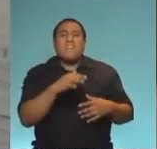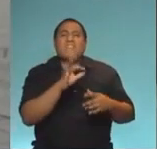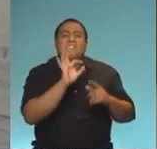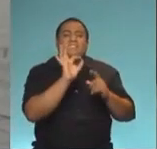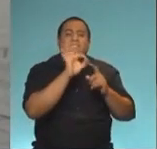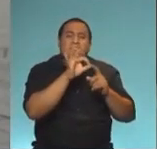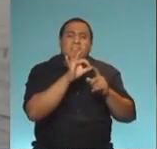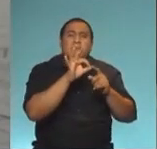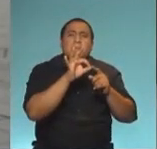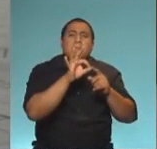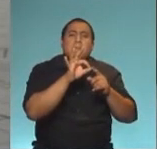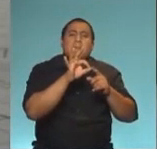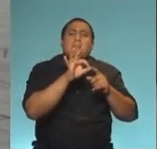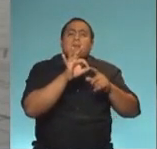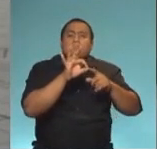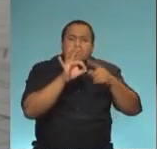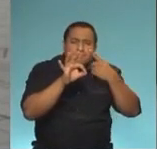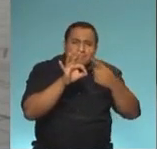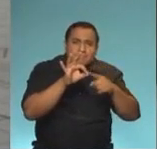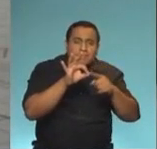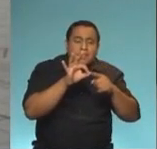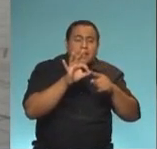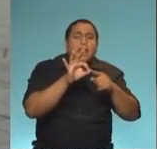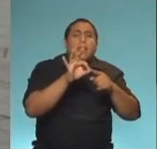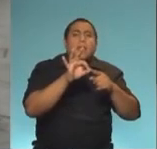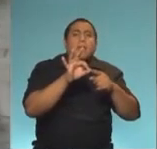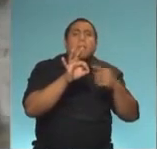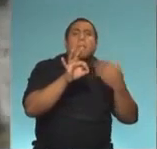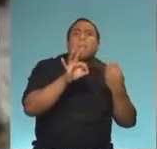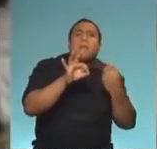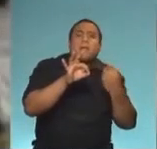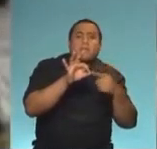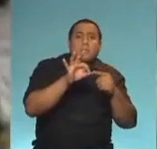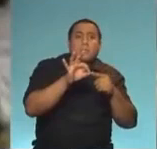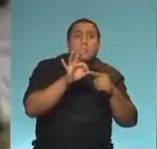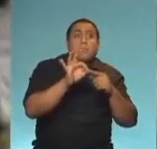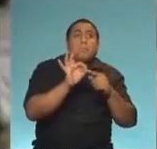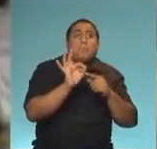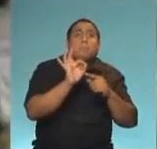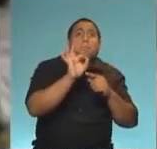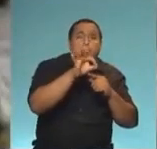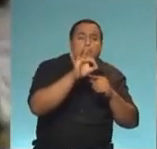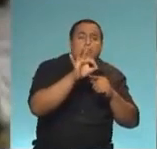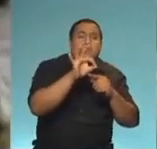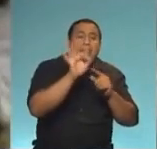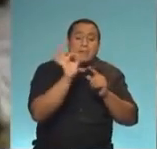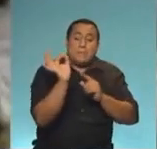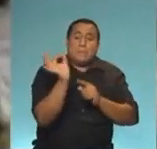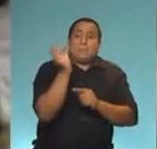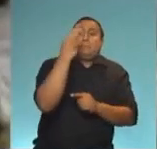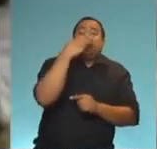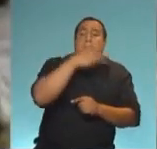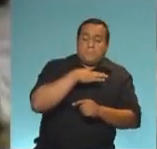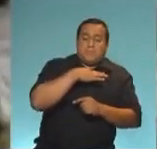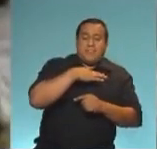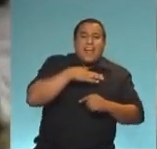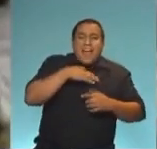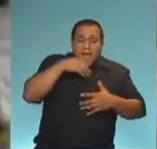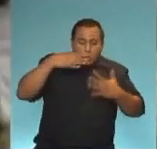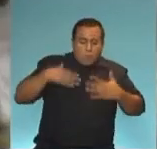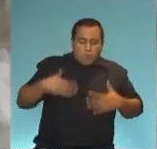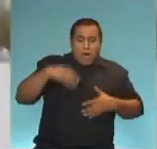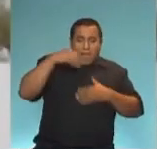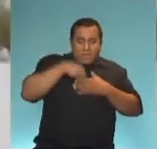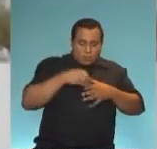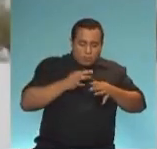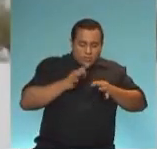la espícula viral, que es la que le permite al virus interactuar con la célula humana, ingresar y